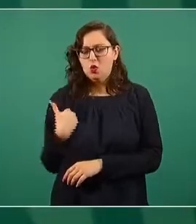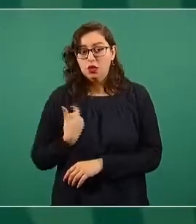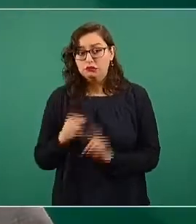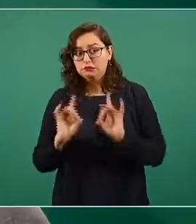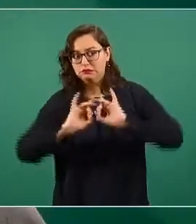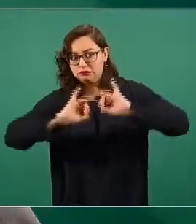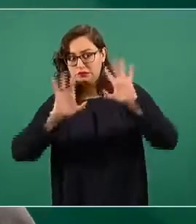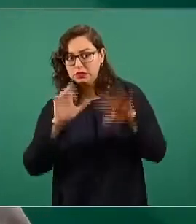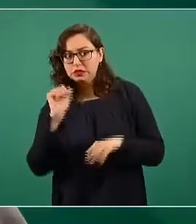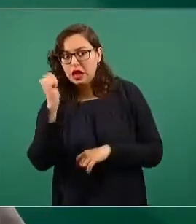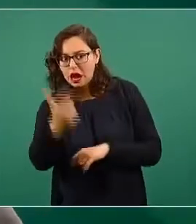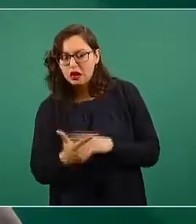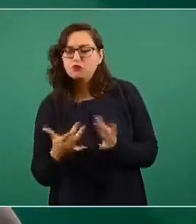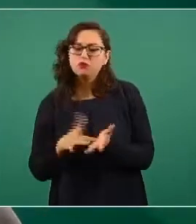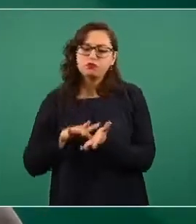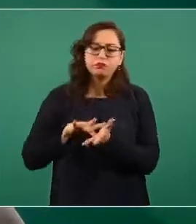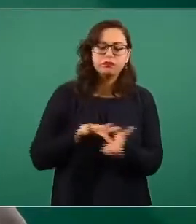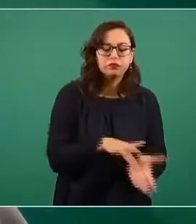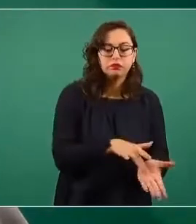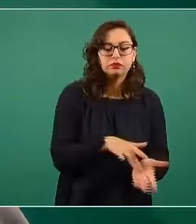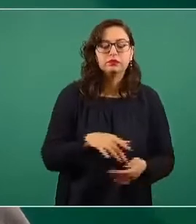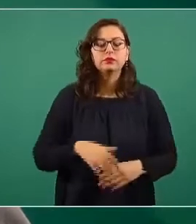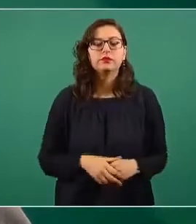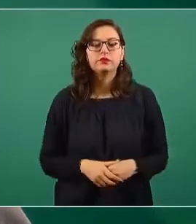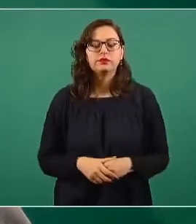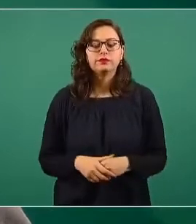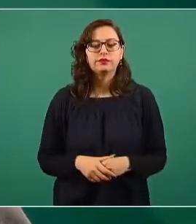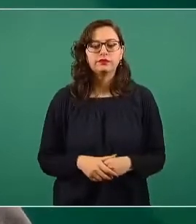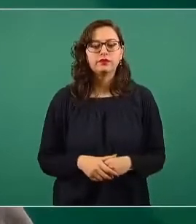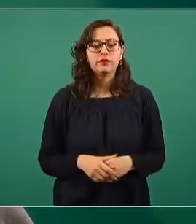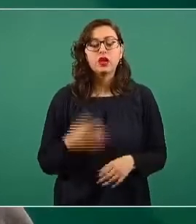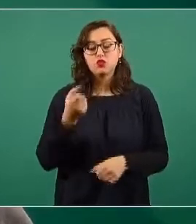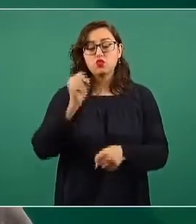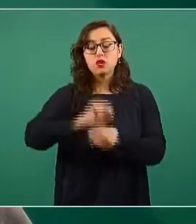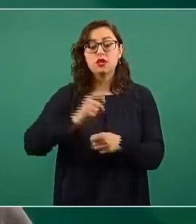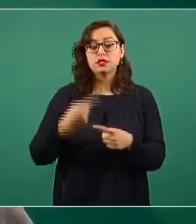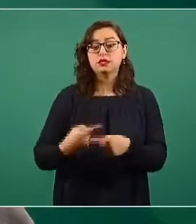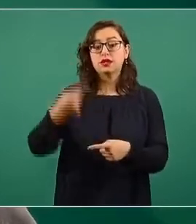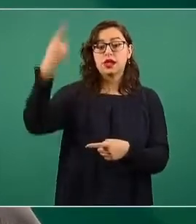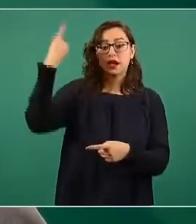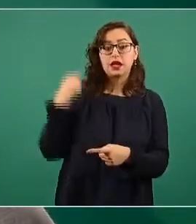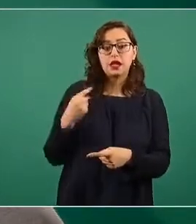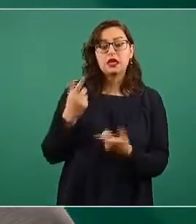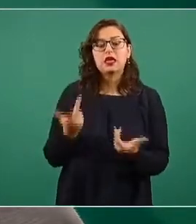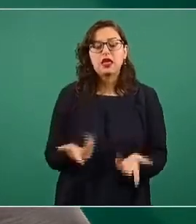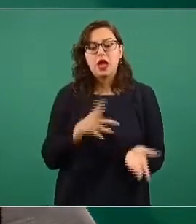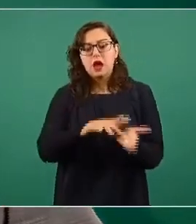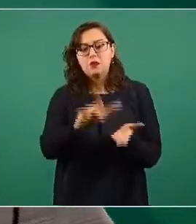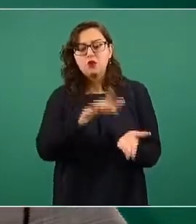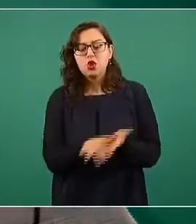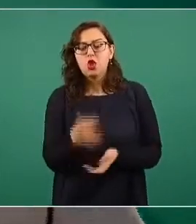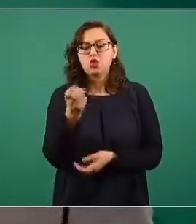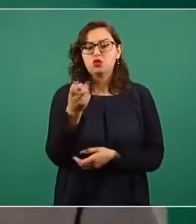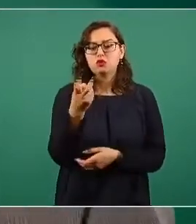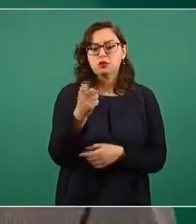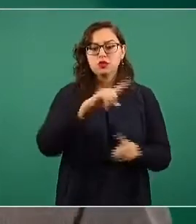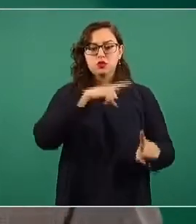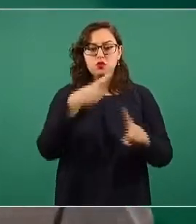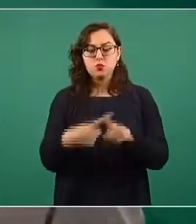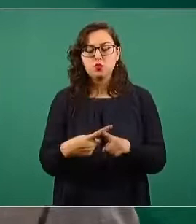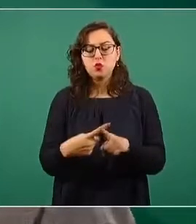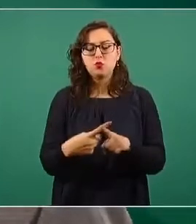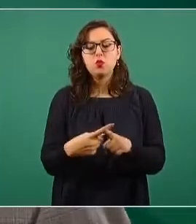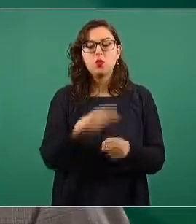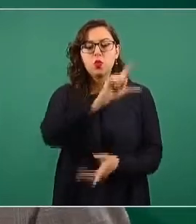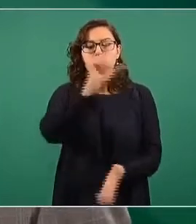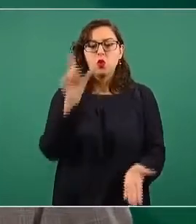pasada, entró con el punto más alto de incentivo, 2 pesos por litro para la regular en